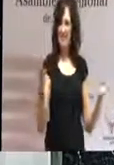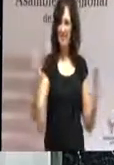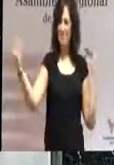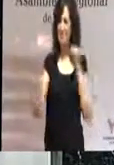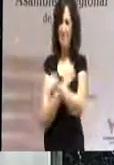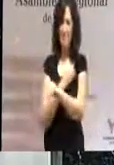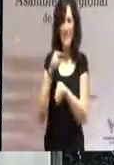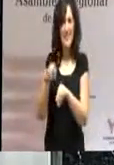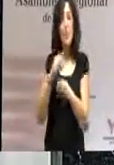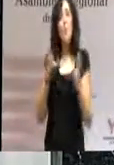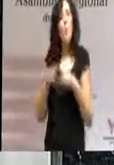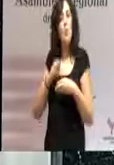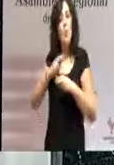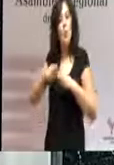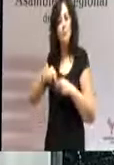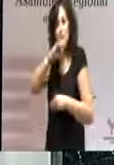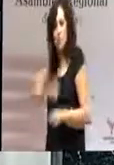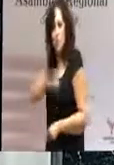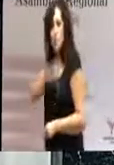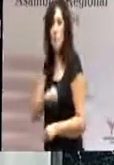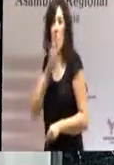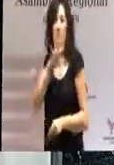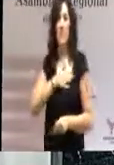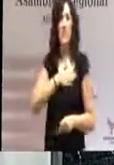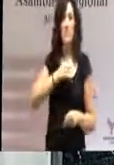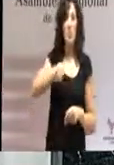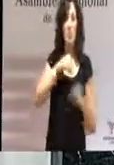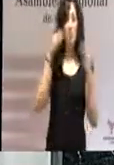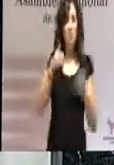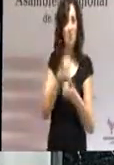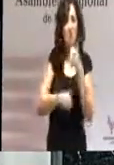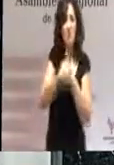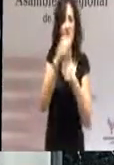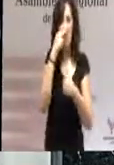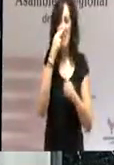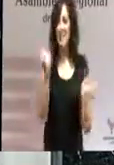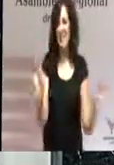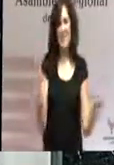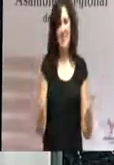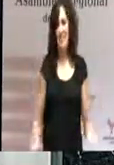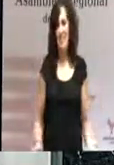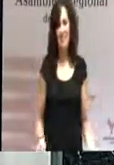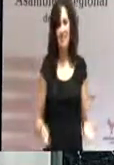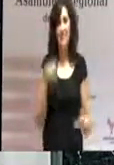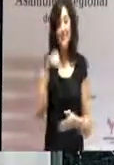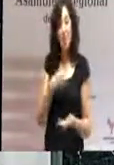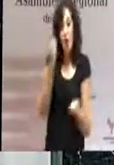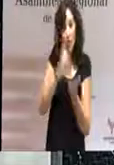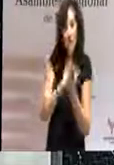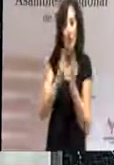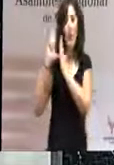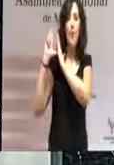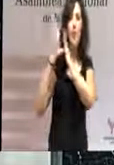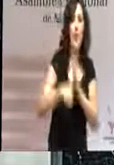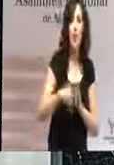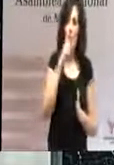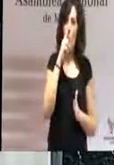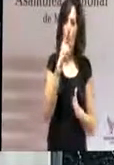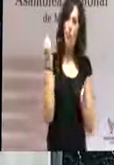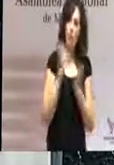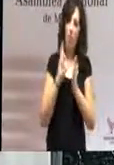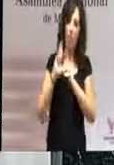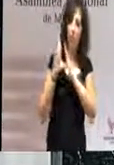patriotismo. Hoy analizamos en este estado de la región un año más de retraso del AVE, poniendo en